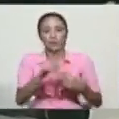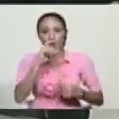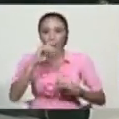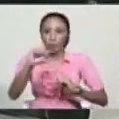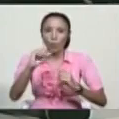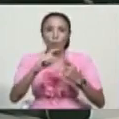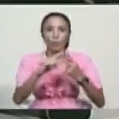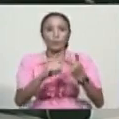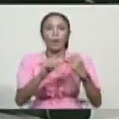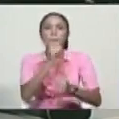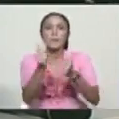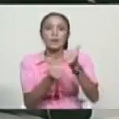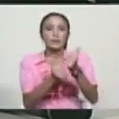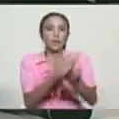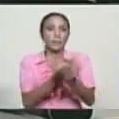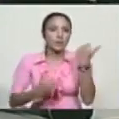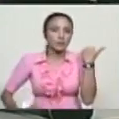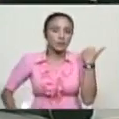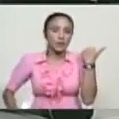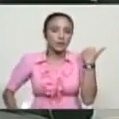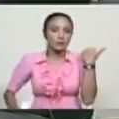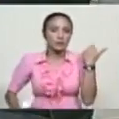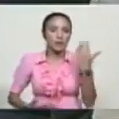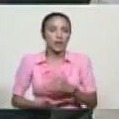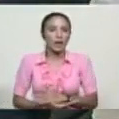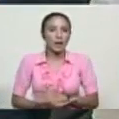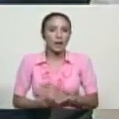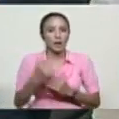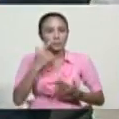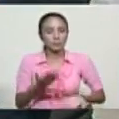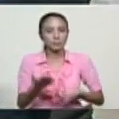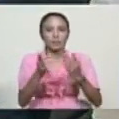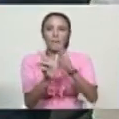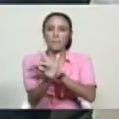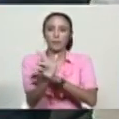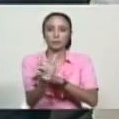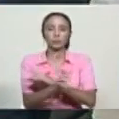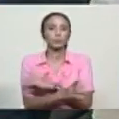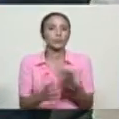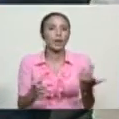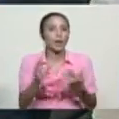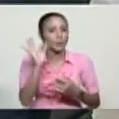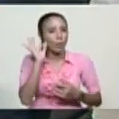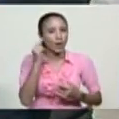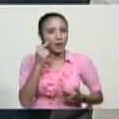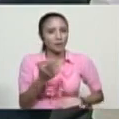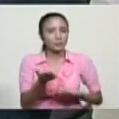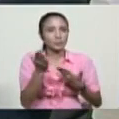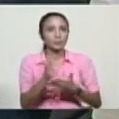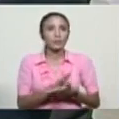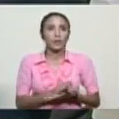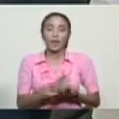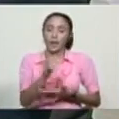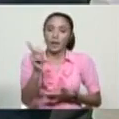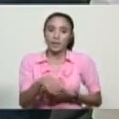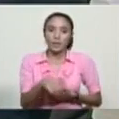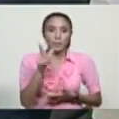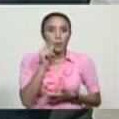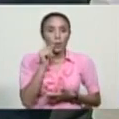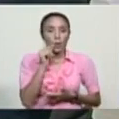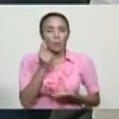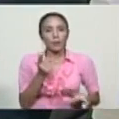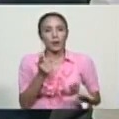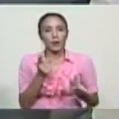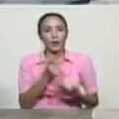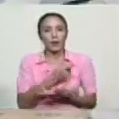la vicepresidenta de Agitación, Propaganda y Comunicación del Partido Socialista Unido de Venezuela, Tania Díaz, también el compañero Nicolás Maduro